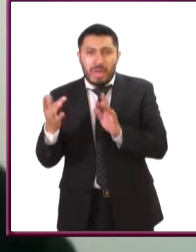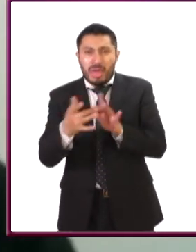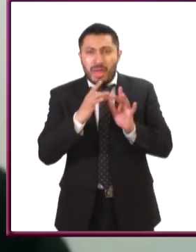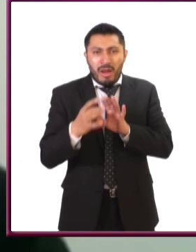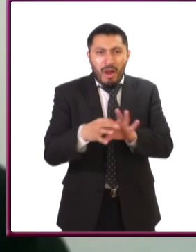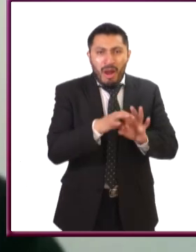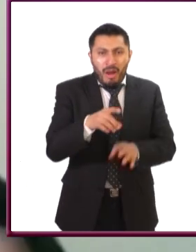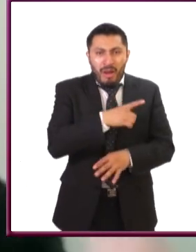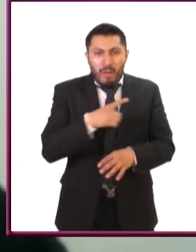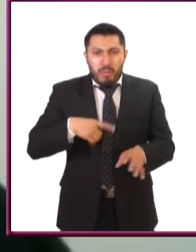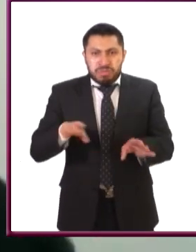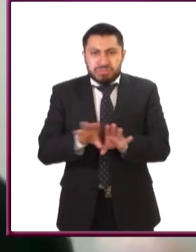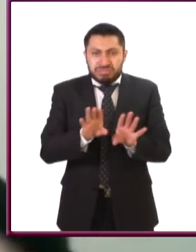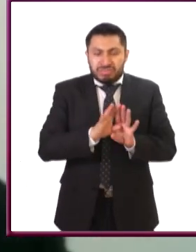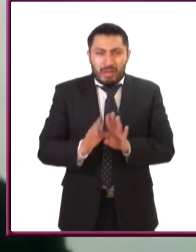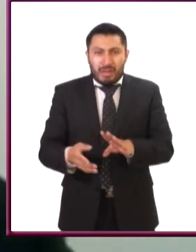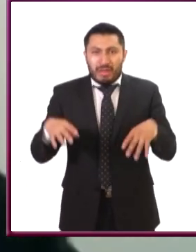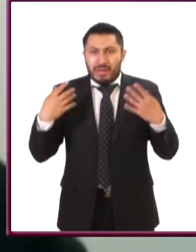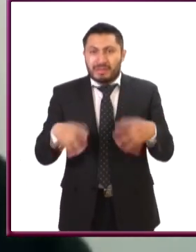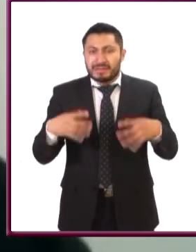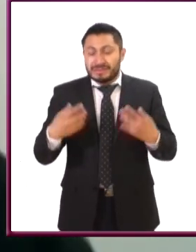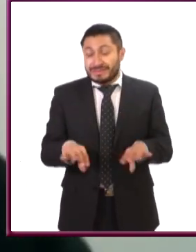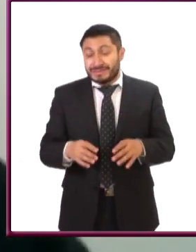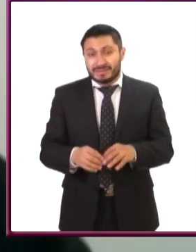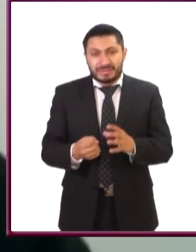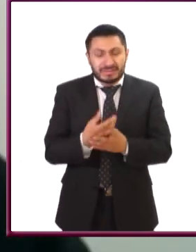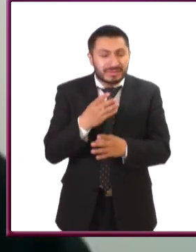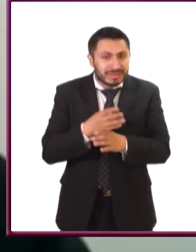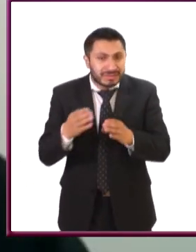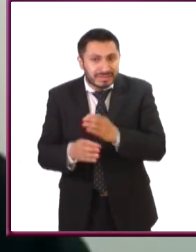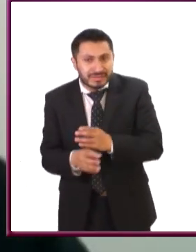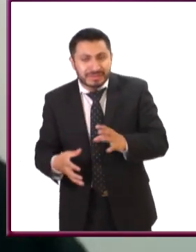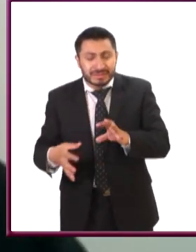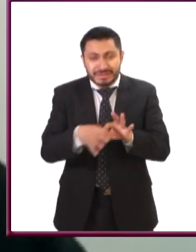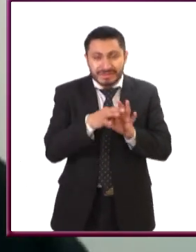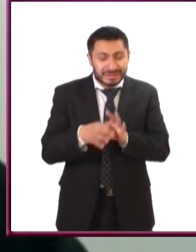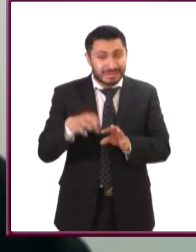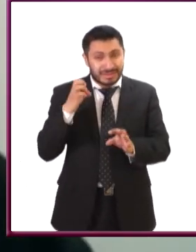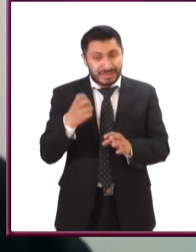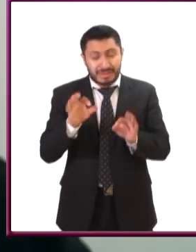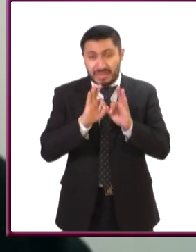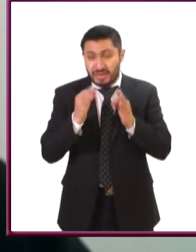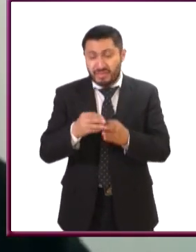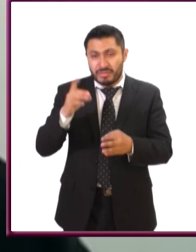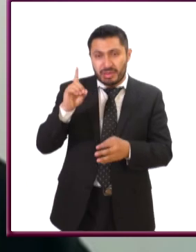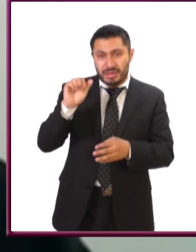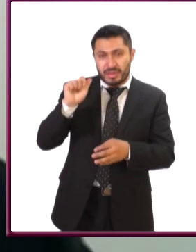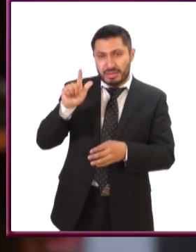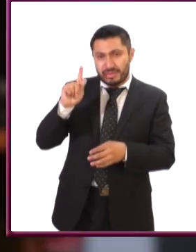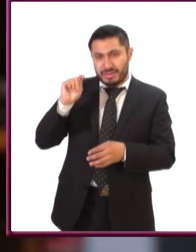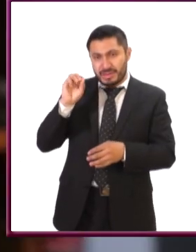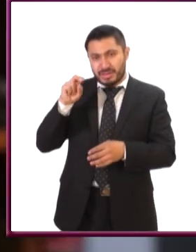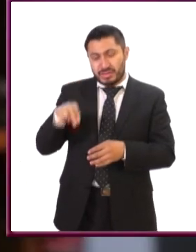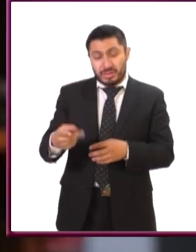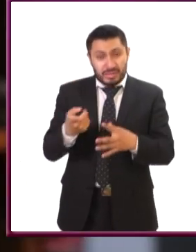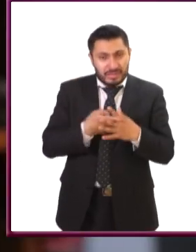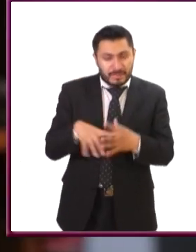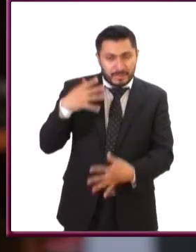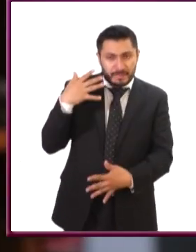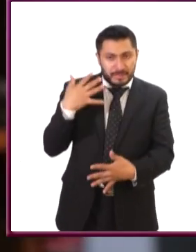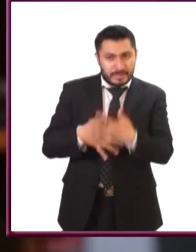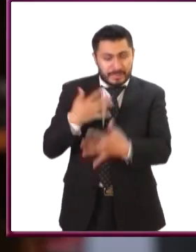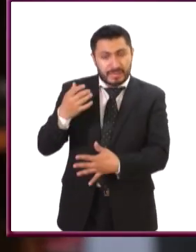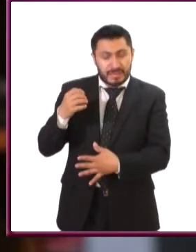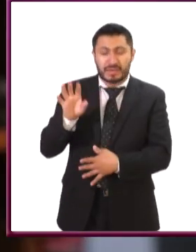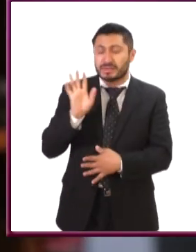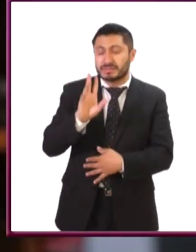nuevos compuestos tenían que combinarse en proporciones apropiadas. Ese fue el modelo atómico de Dalton. Fue más o menos a